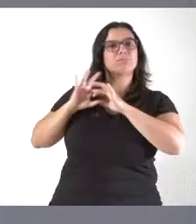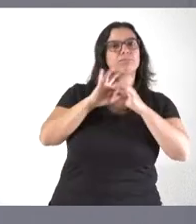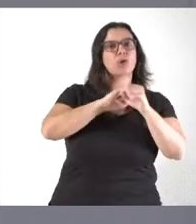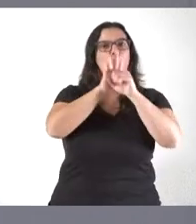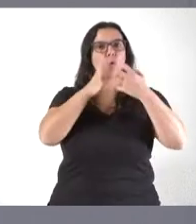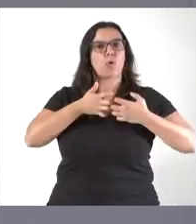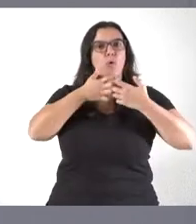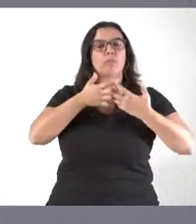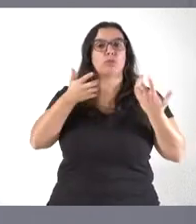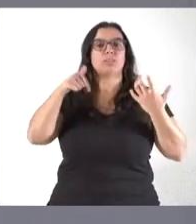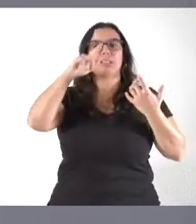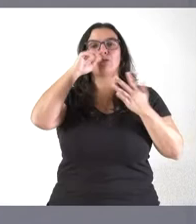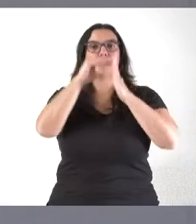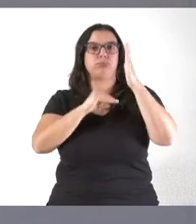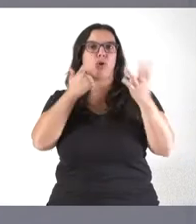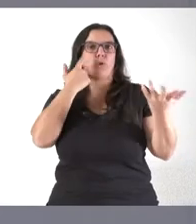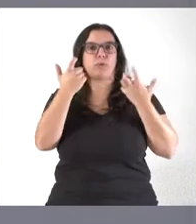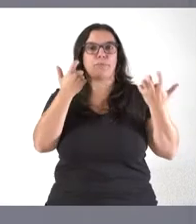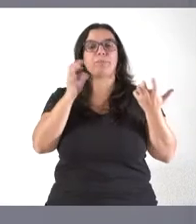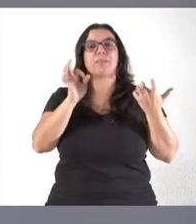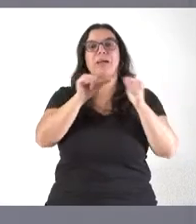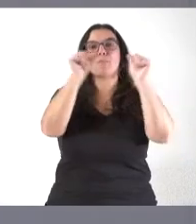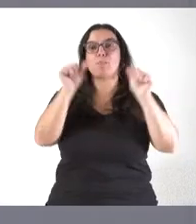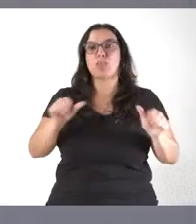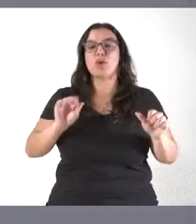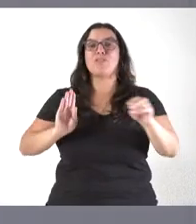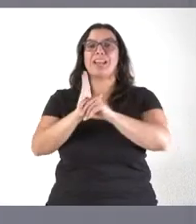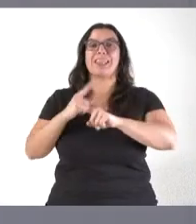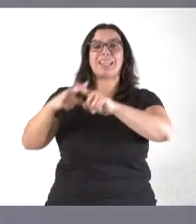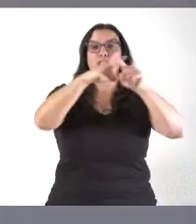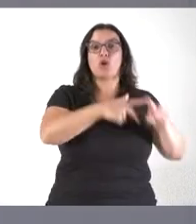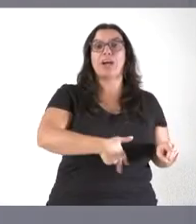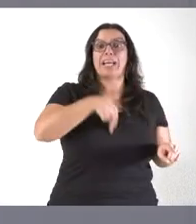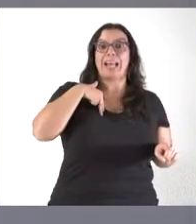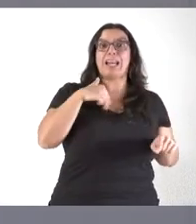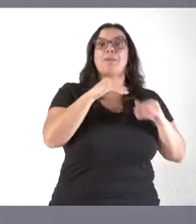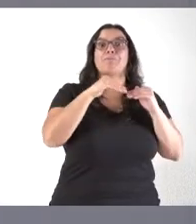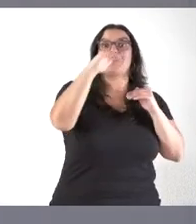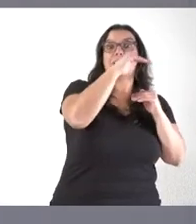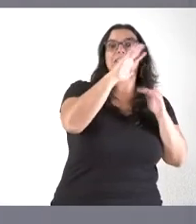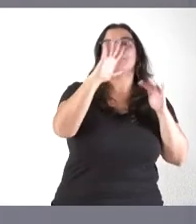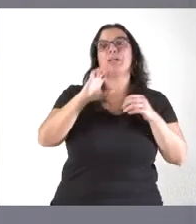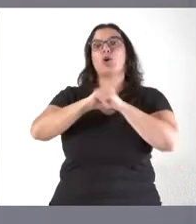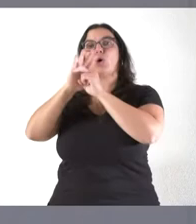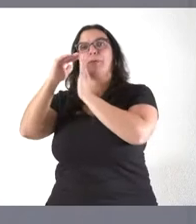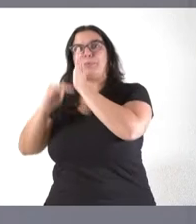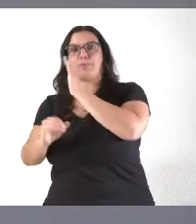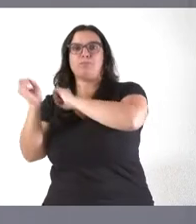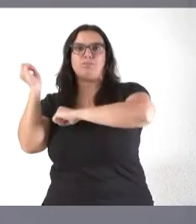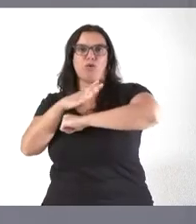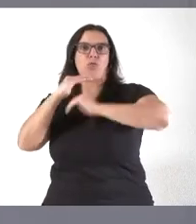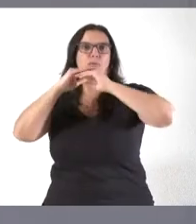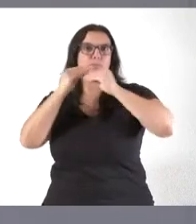muy relevante Es verdad que aumentan los ingresos del modelo de generación pero es verdad que disminuyen las transferencias del estado como consecuencia de la eliminación de este fondo cómic